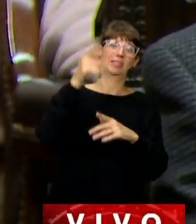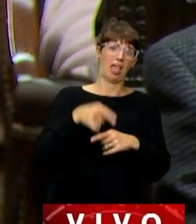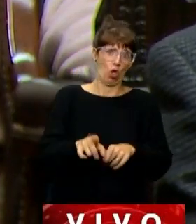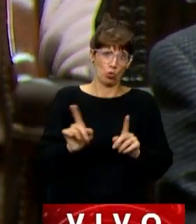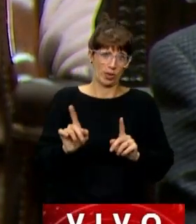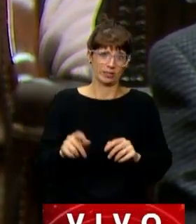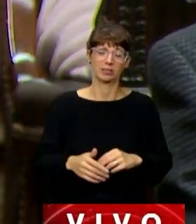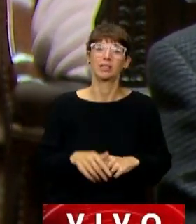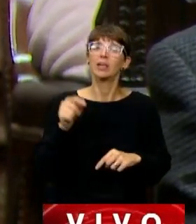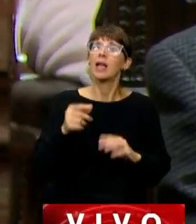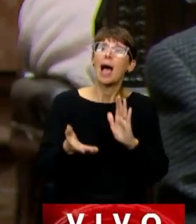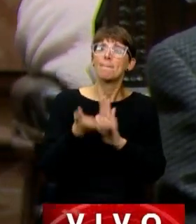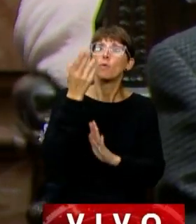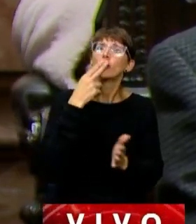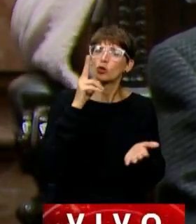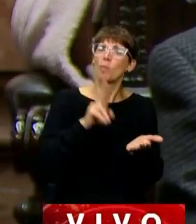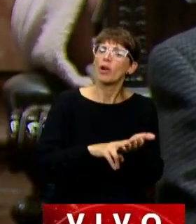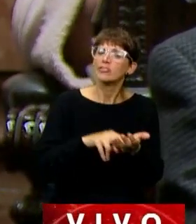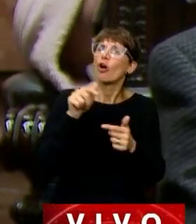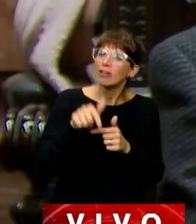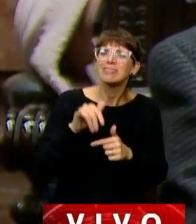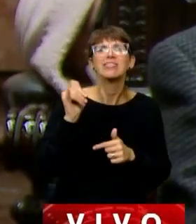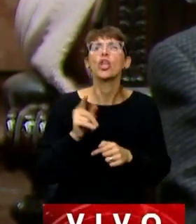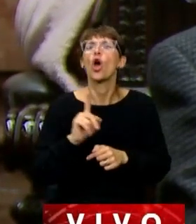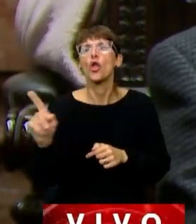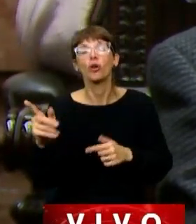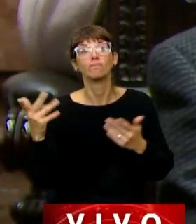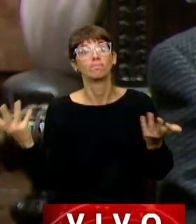¿Es un aumento de impuestos o no es un aumento de impuestos? Bueno, esto